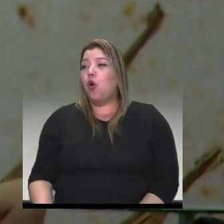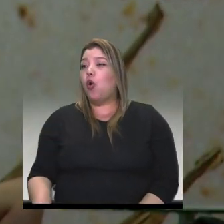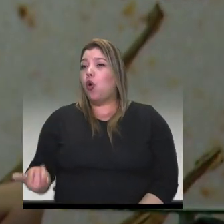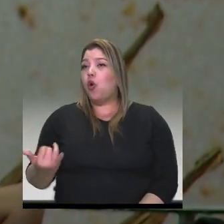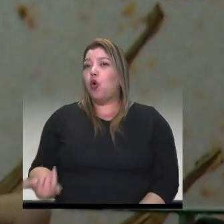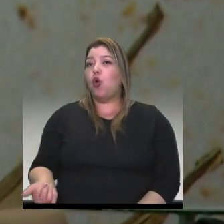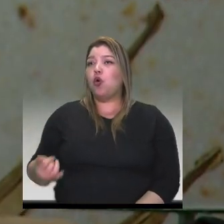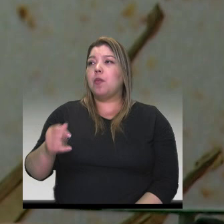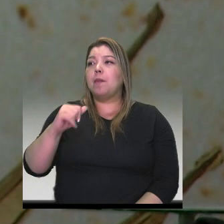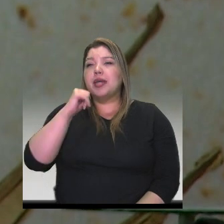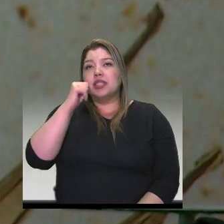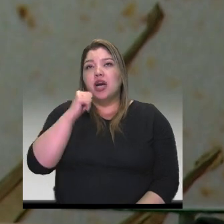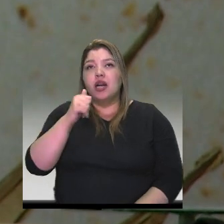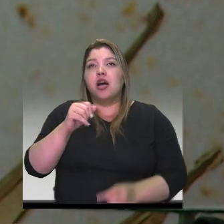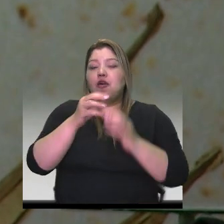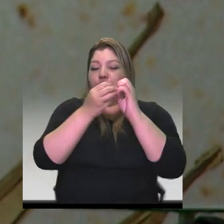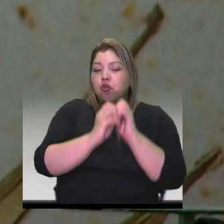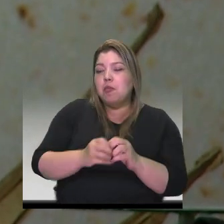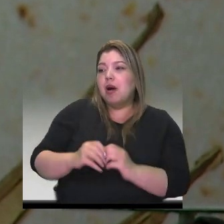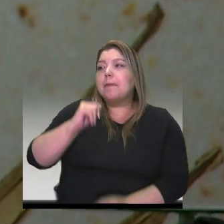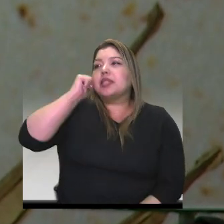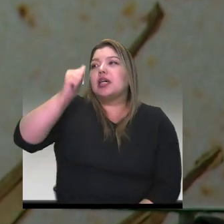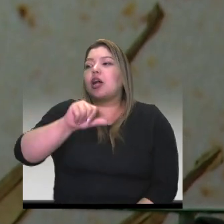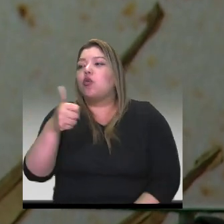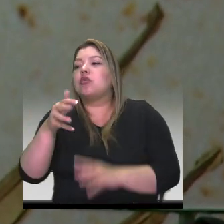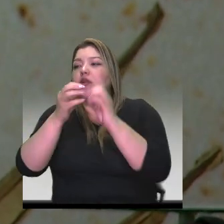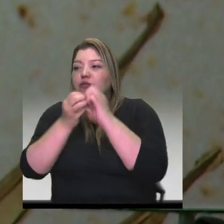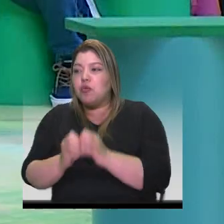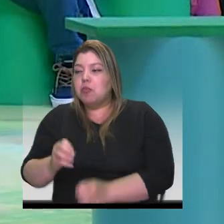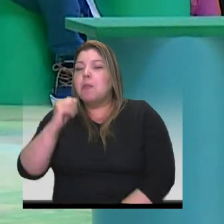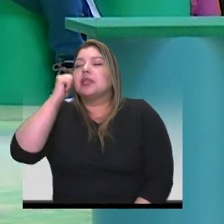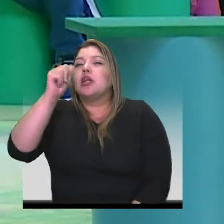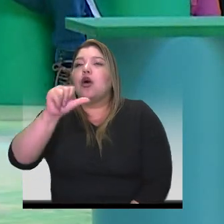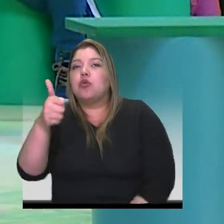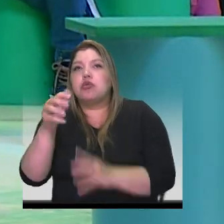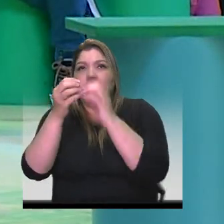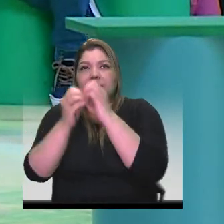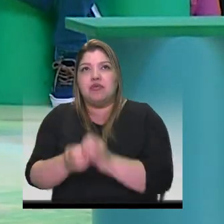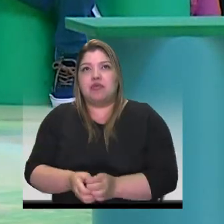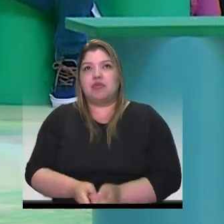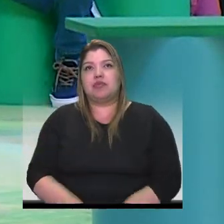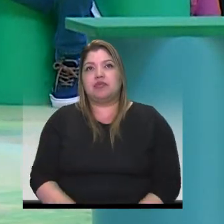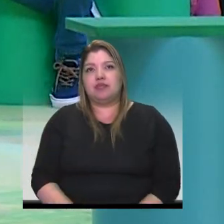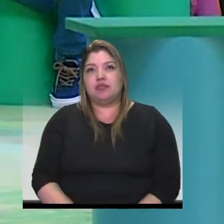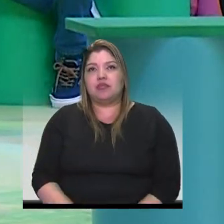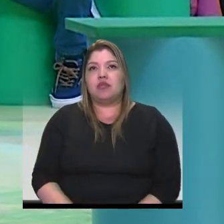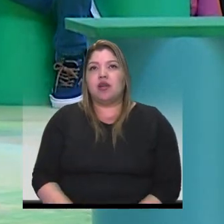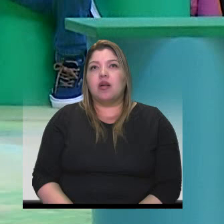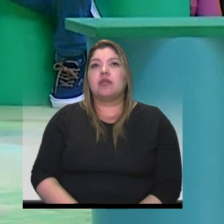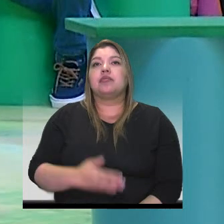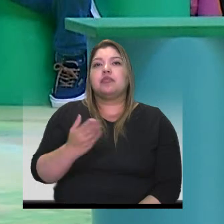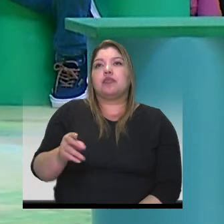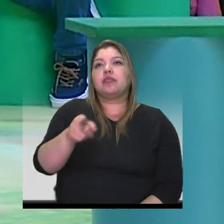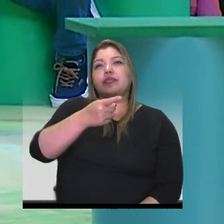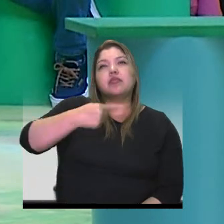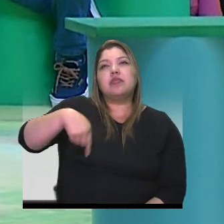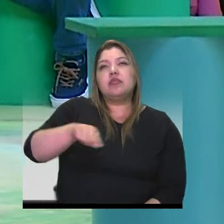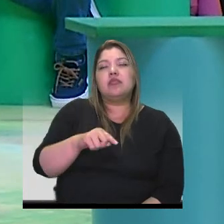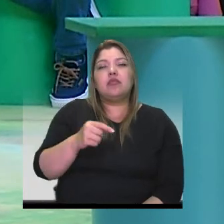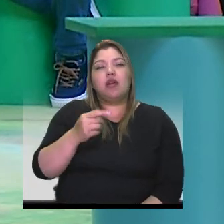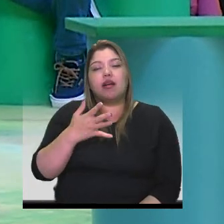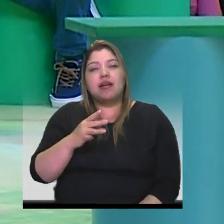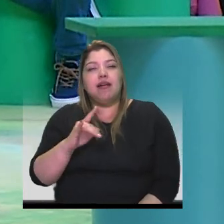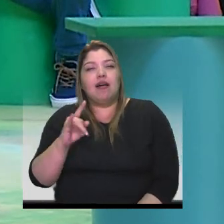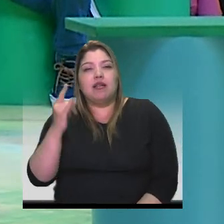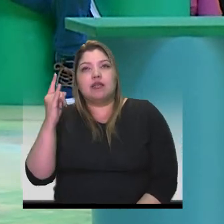la Shakira y pasado mañana es otra cosa. Si vamos a hacer un acercamiento